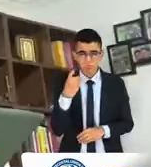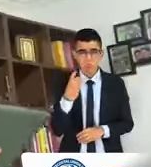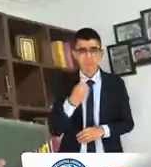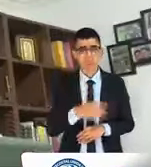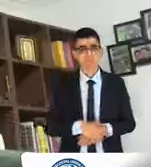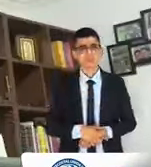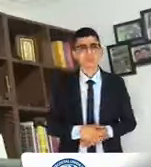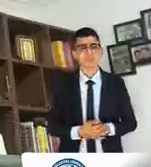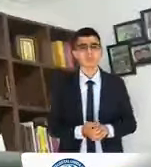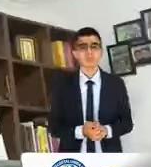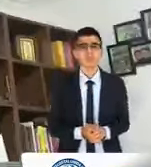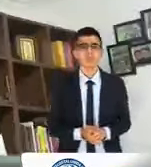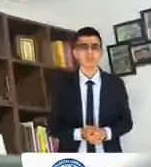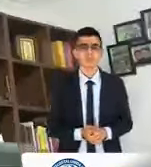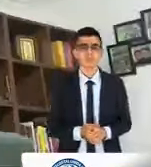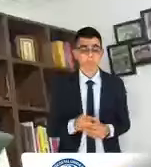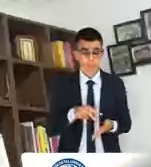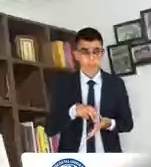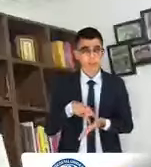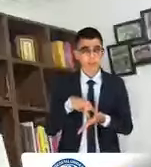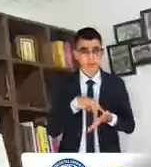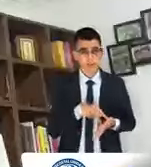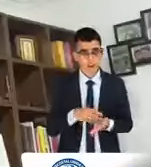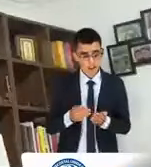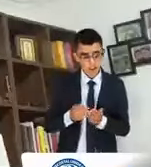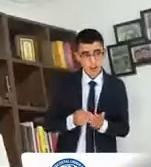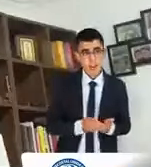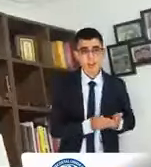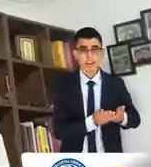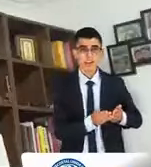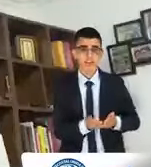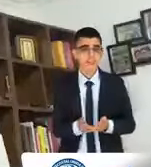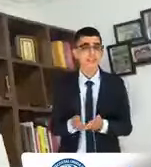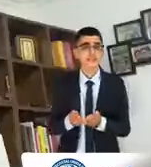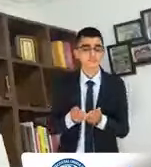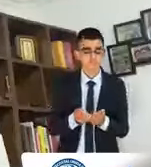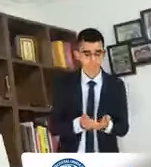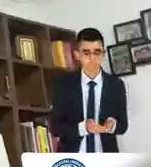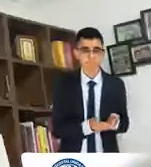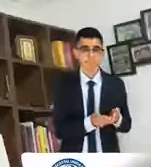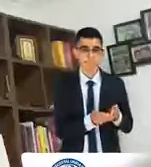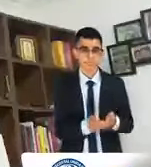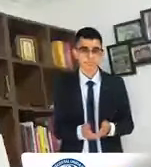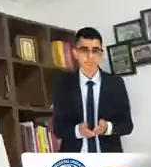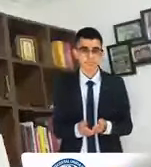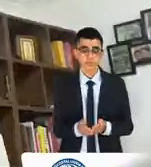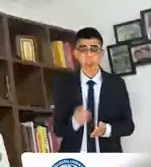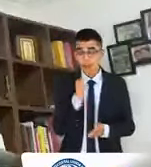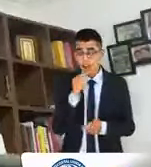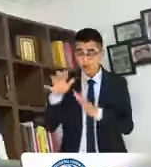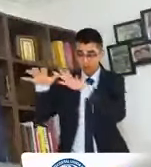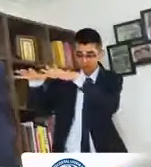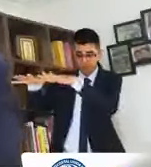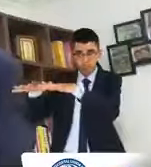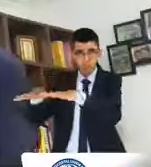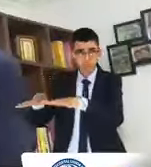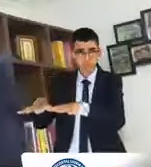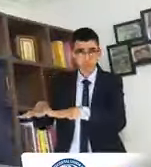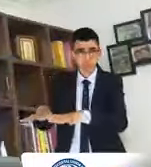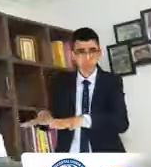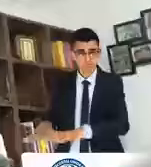Y Noé metido en esa arca. Cuando bajaron las aguas y Noé salió del arca,